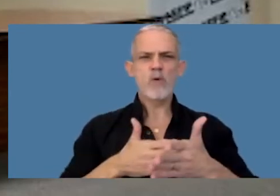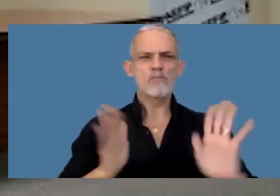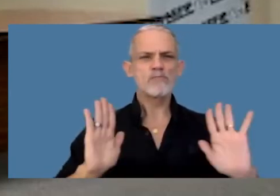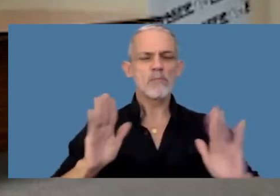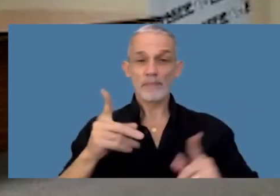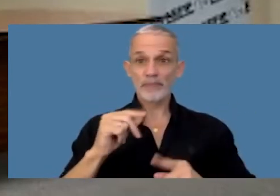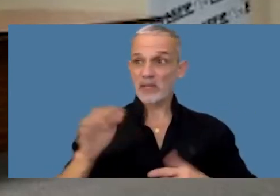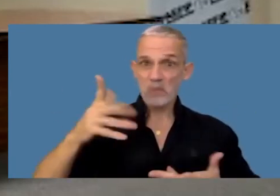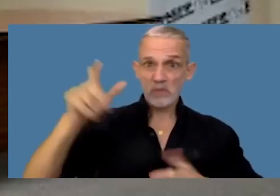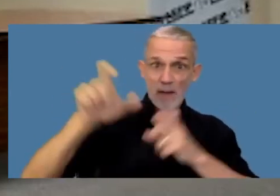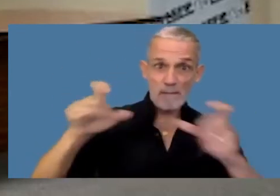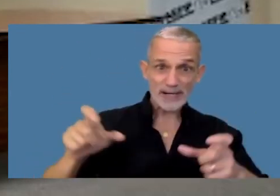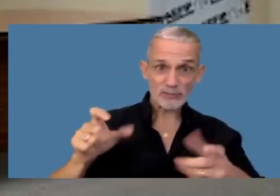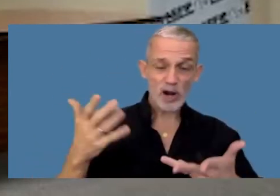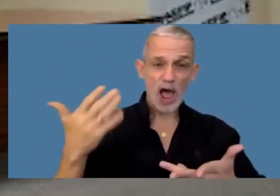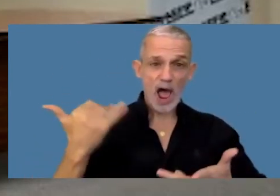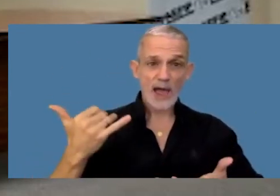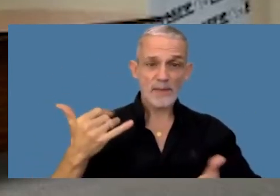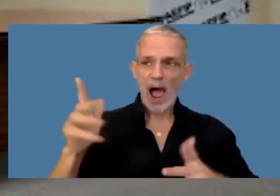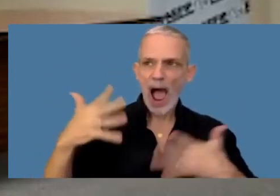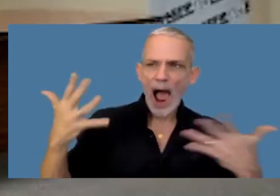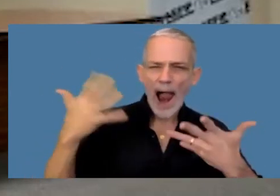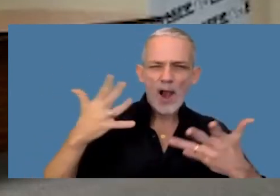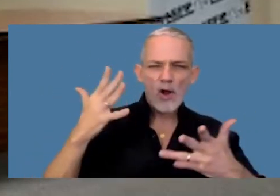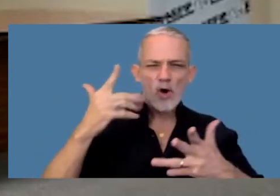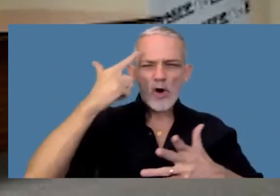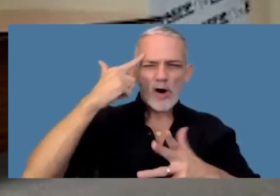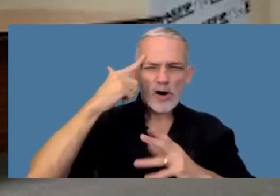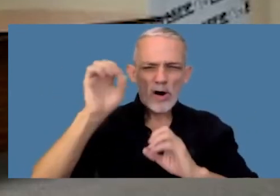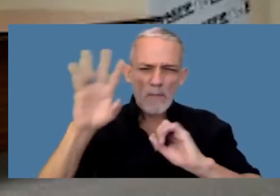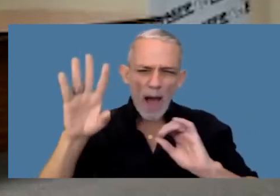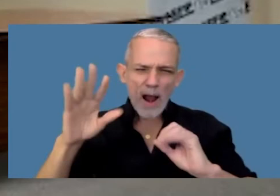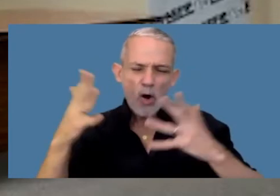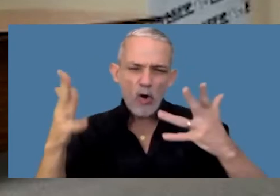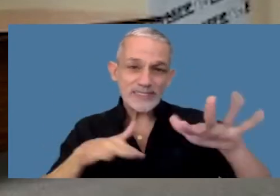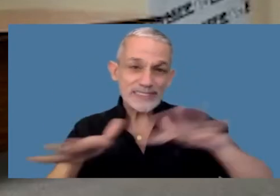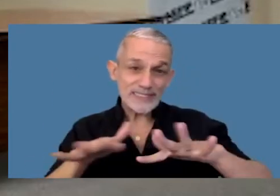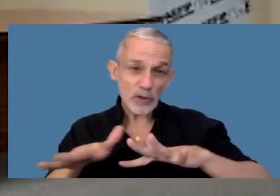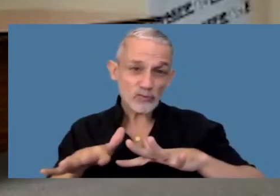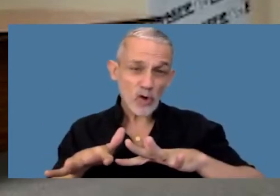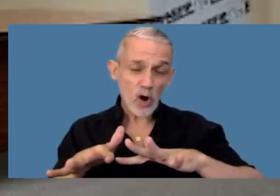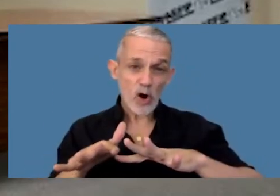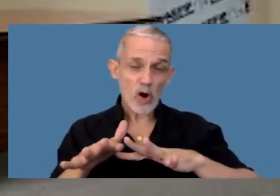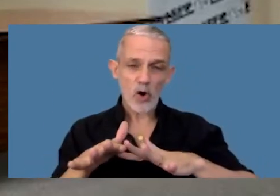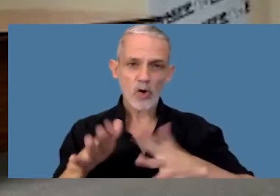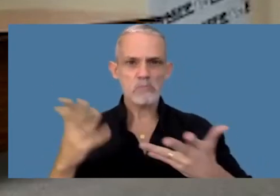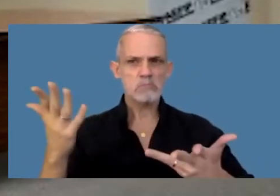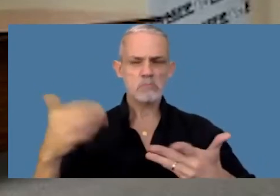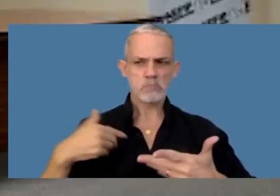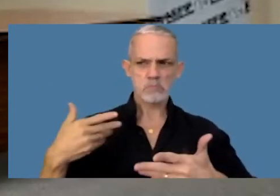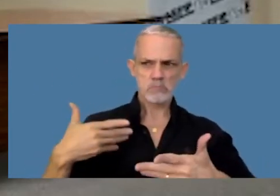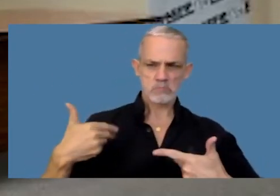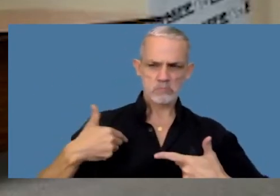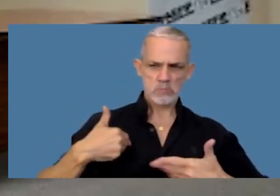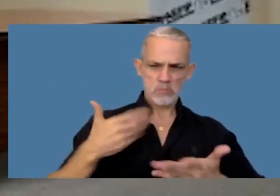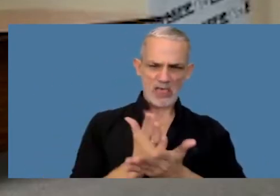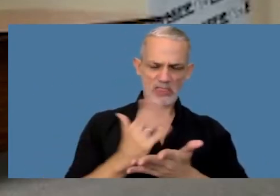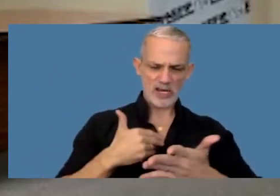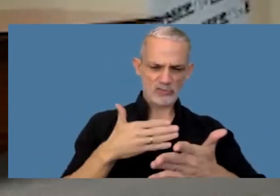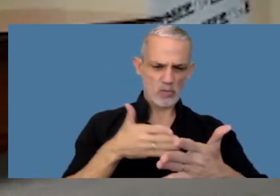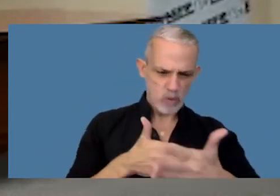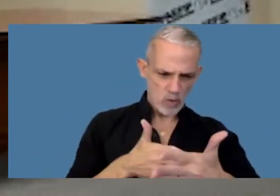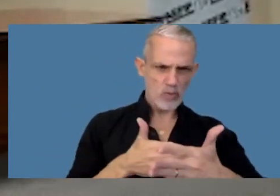impedidas por algún prejuicio, por alguna situación en la cual me impida a mí ejercer libremente mis